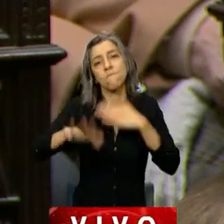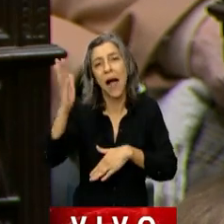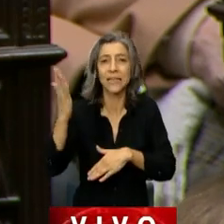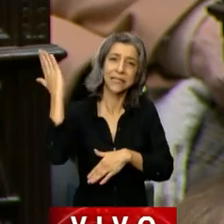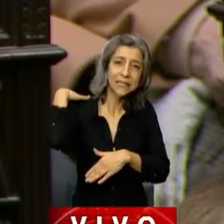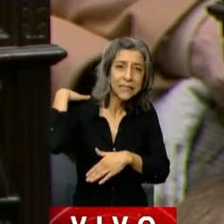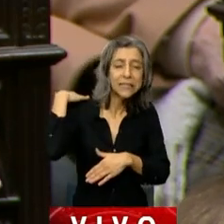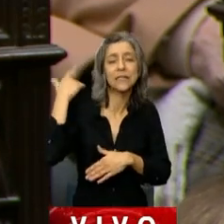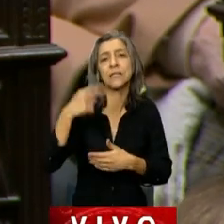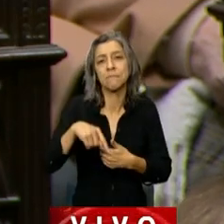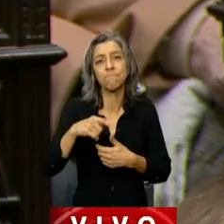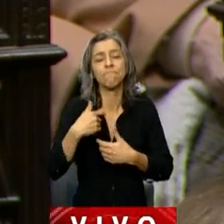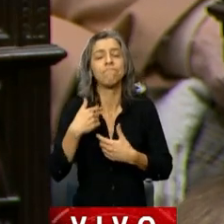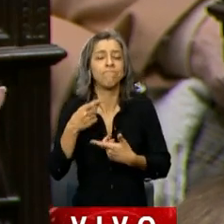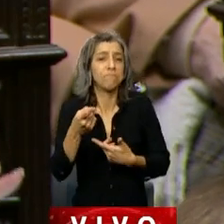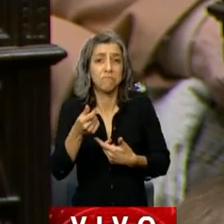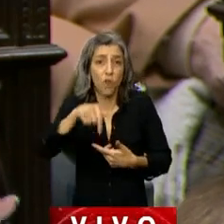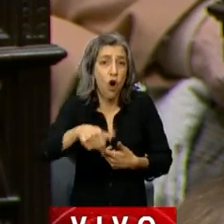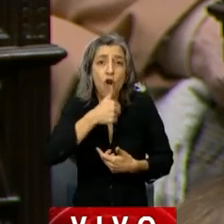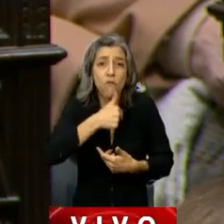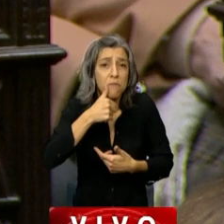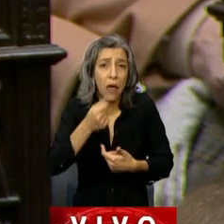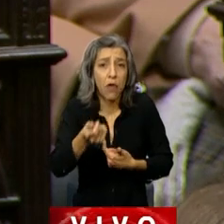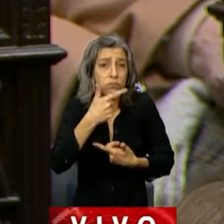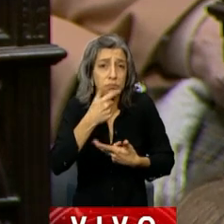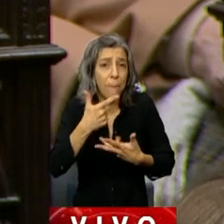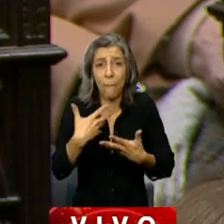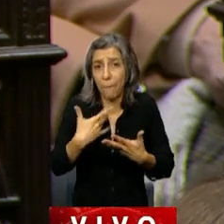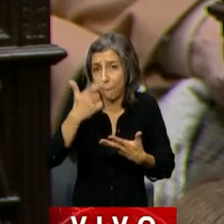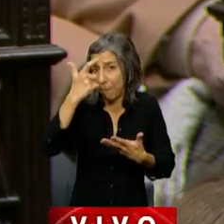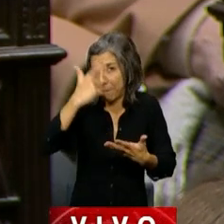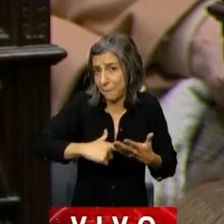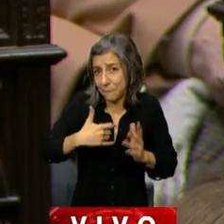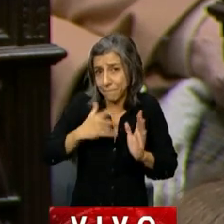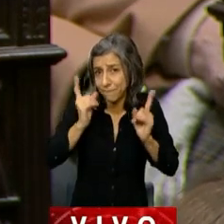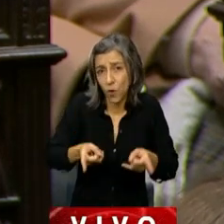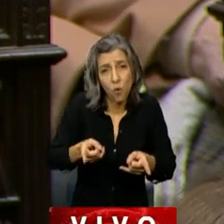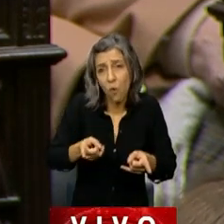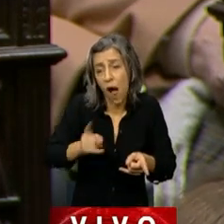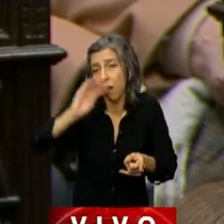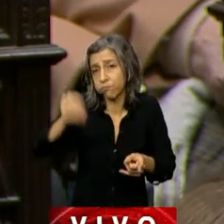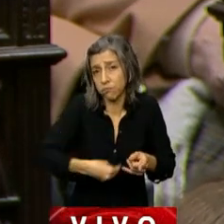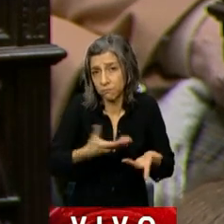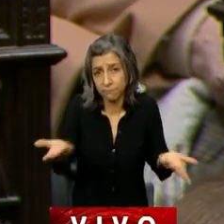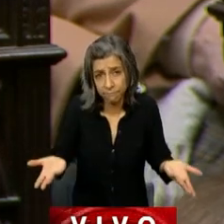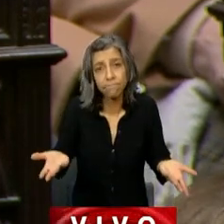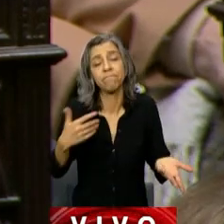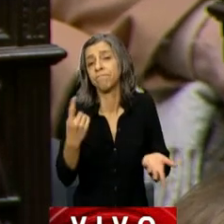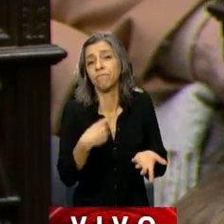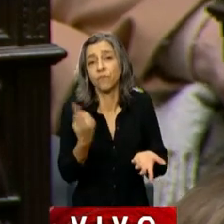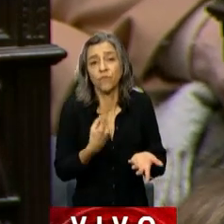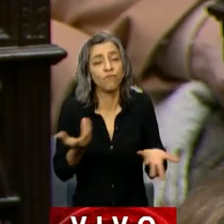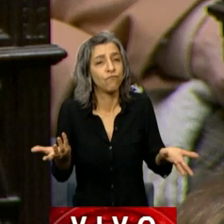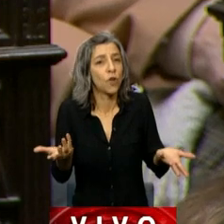neumonías, que hoy los antibióticos que estamos dando no van a responder a esa neumonía que teníamos habitualmente. Vamos a llegar a